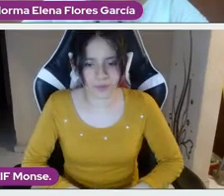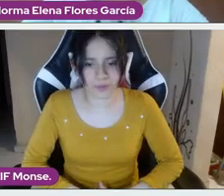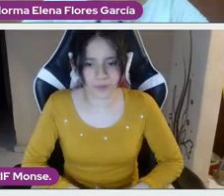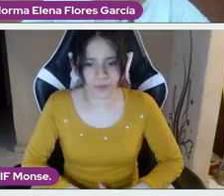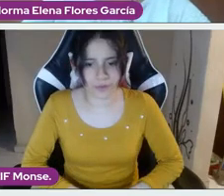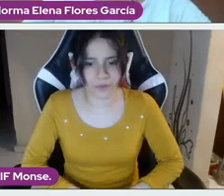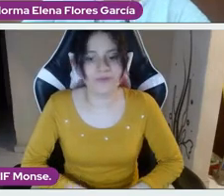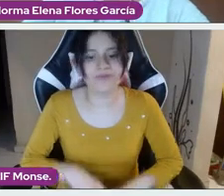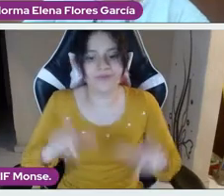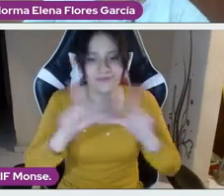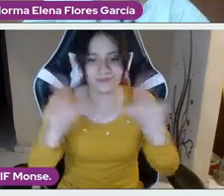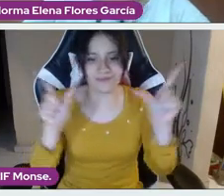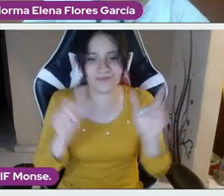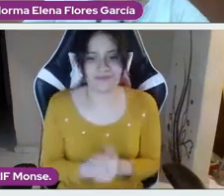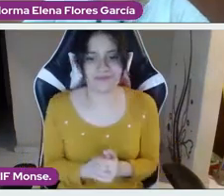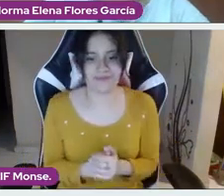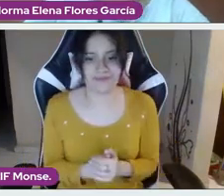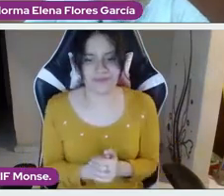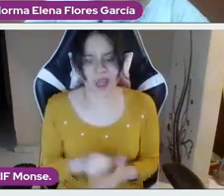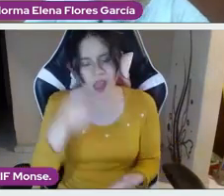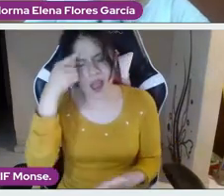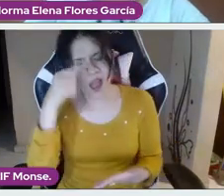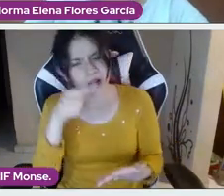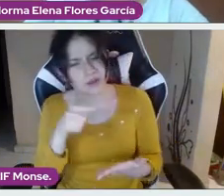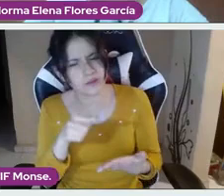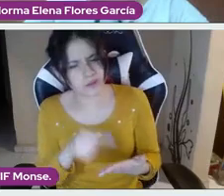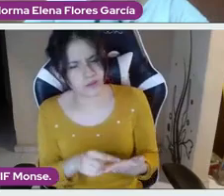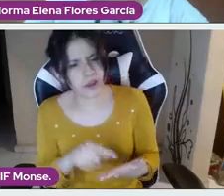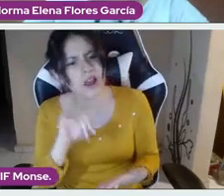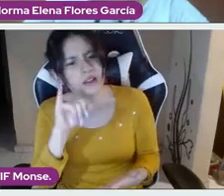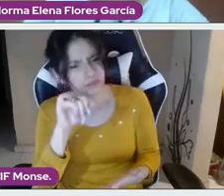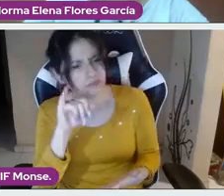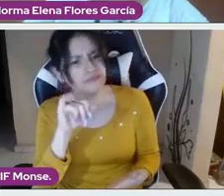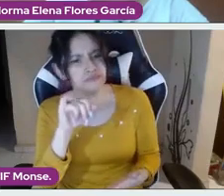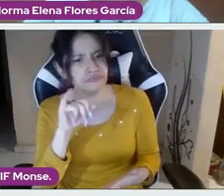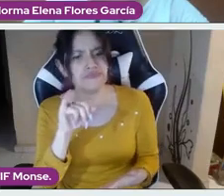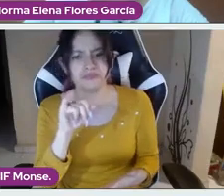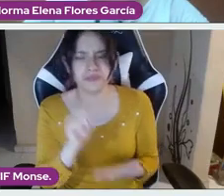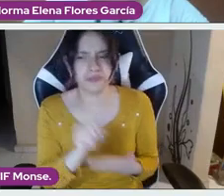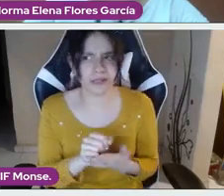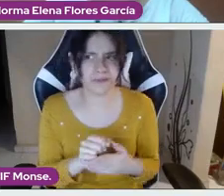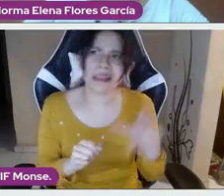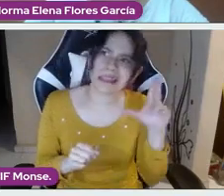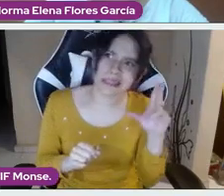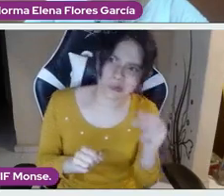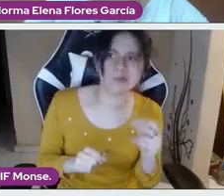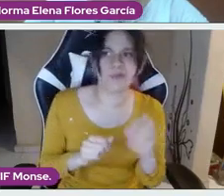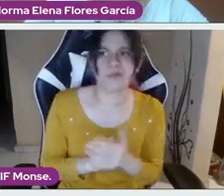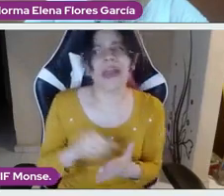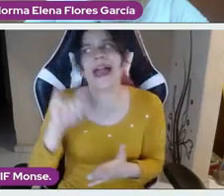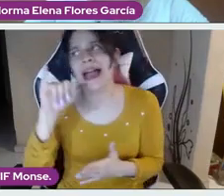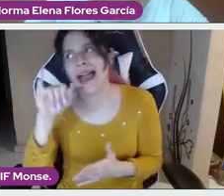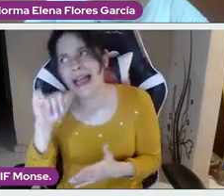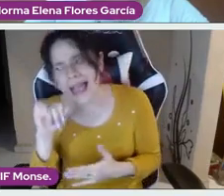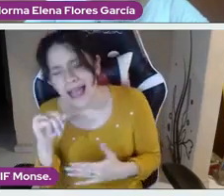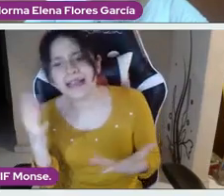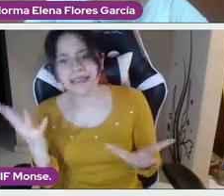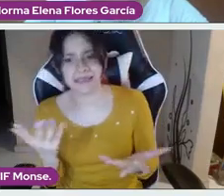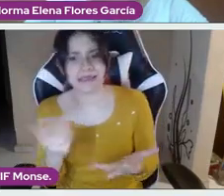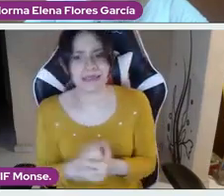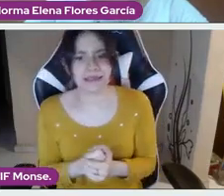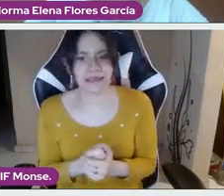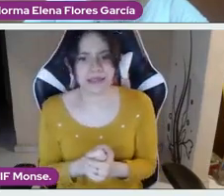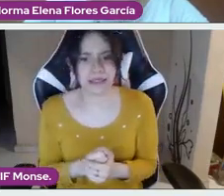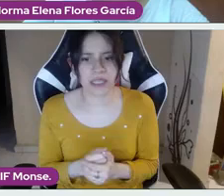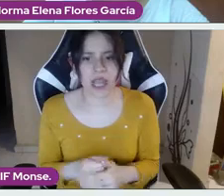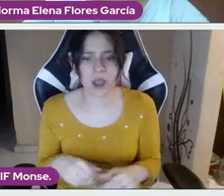Ahí está. Pues yo creo que sí y no. Sí, pues porque ya desde que se queda